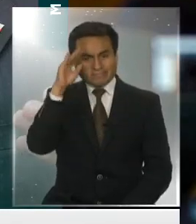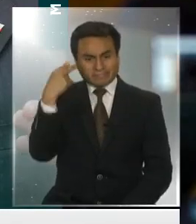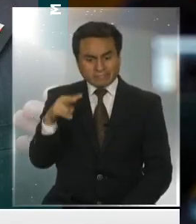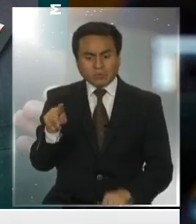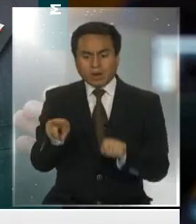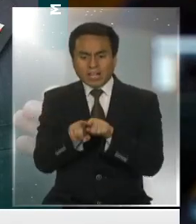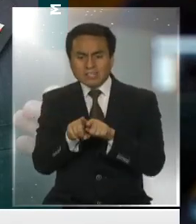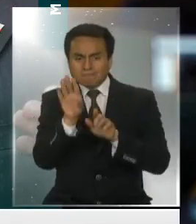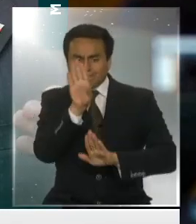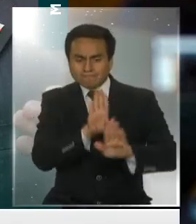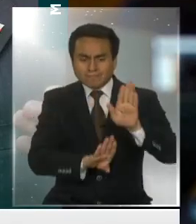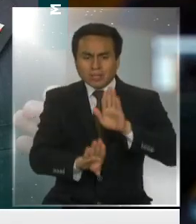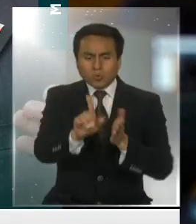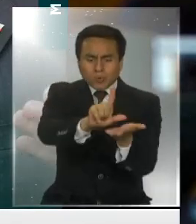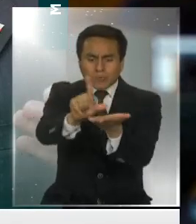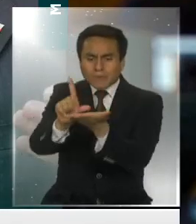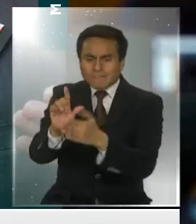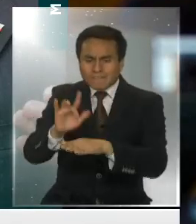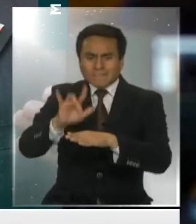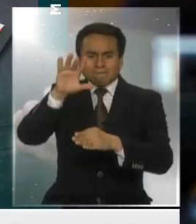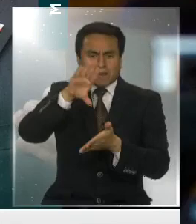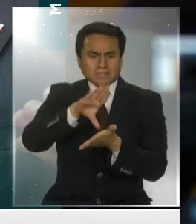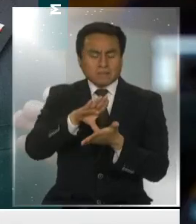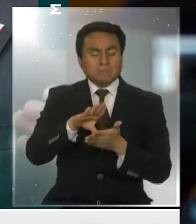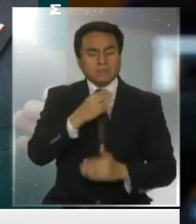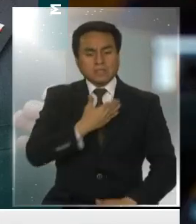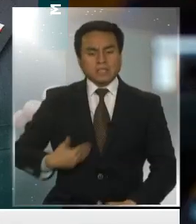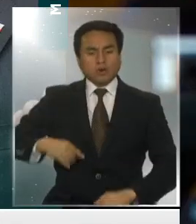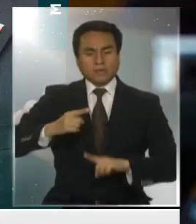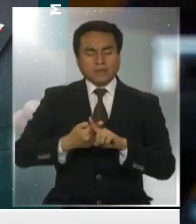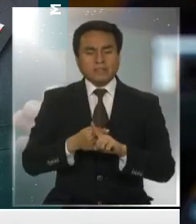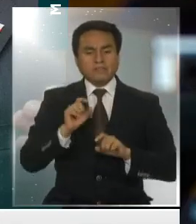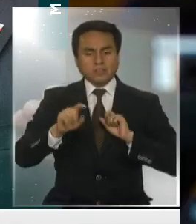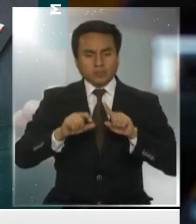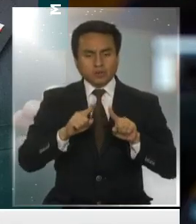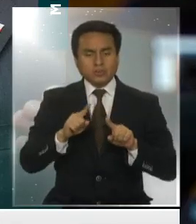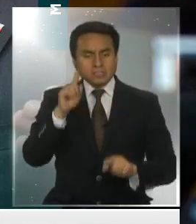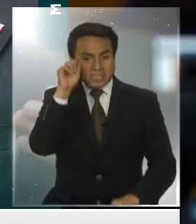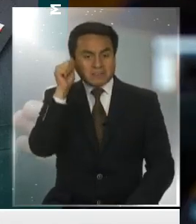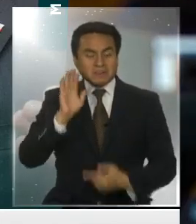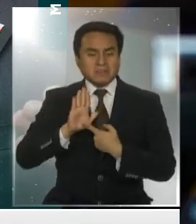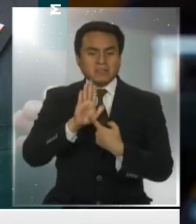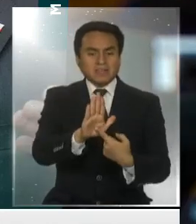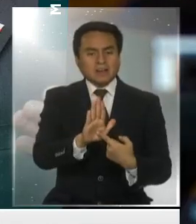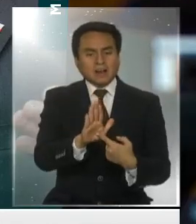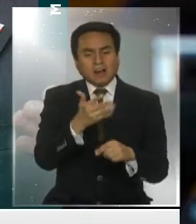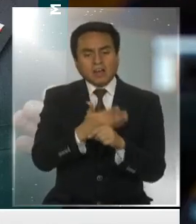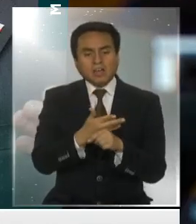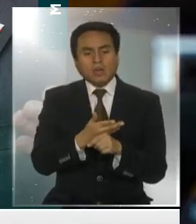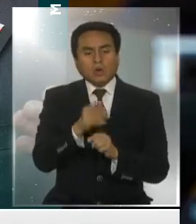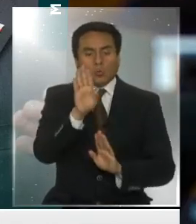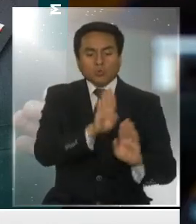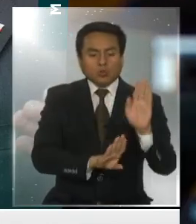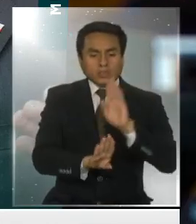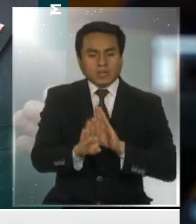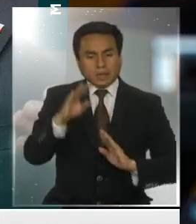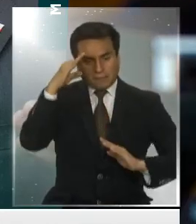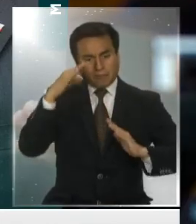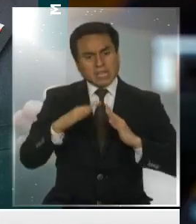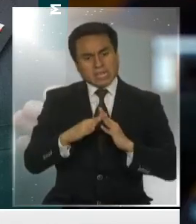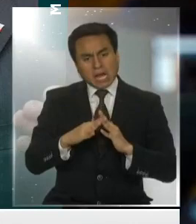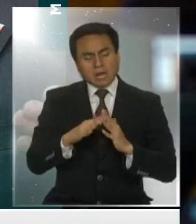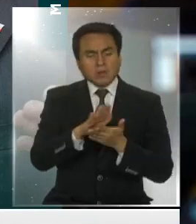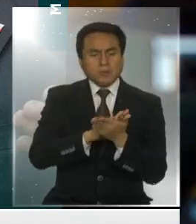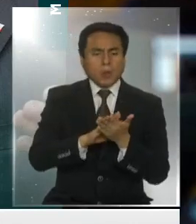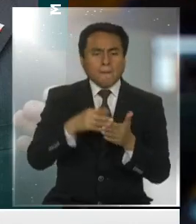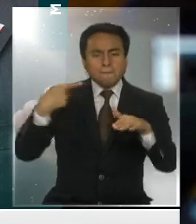la infraestructura crítica del país. El presidente defendió nuevamente hoy su iniciativa que podría contemplar la custodia por parte de militares de estaciones